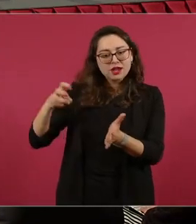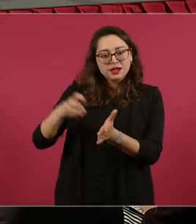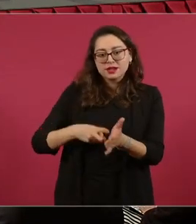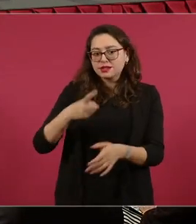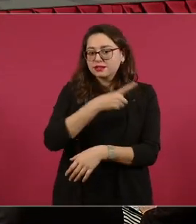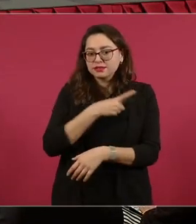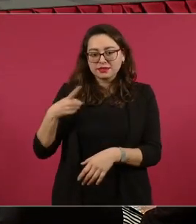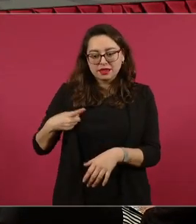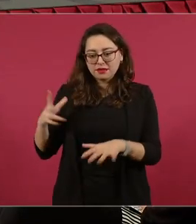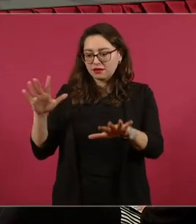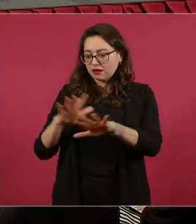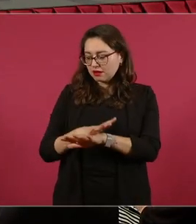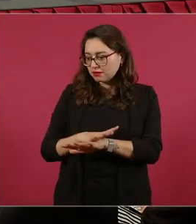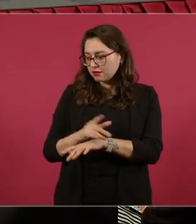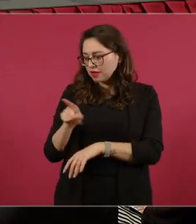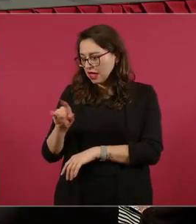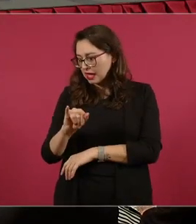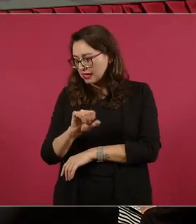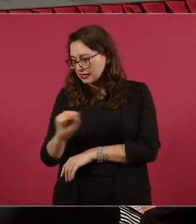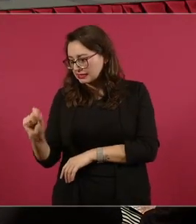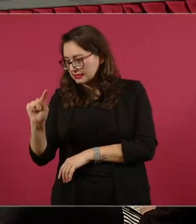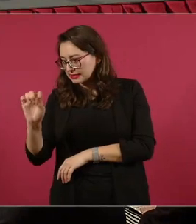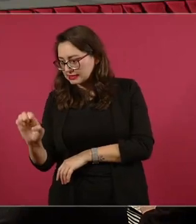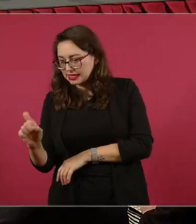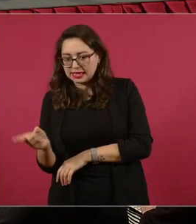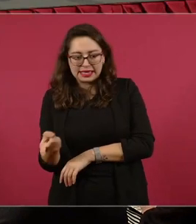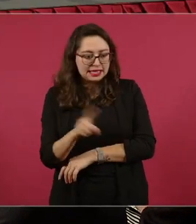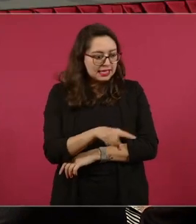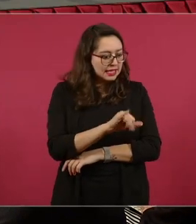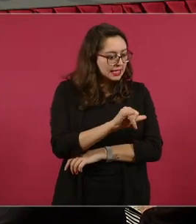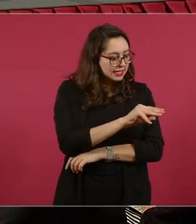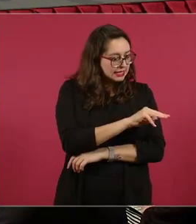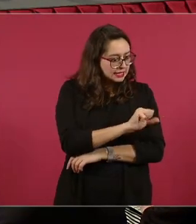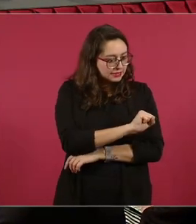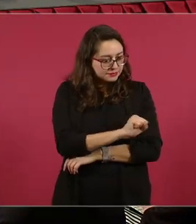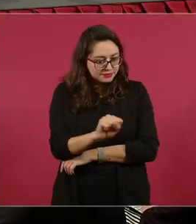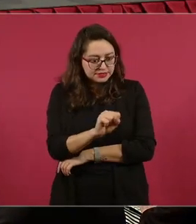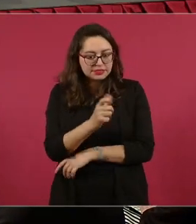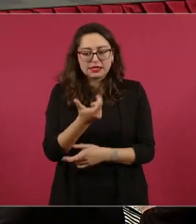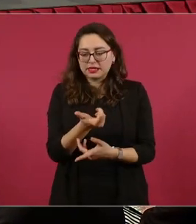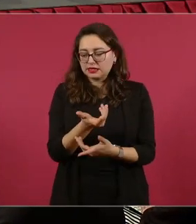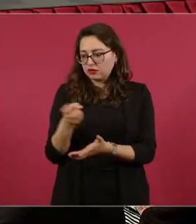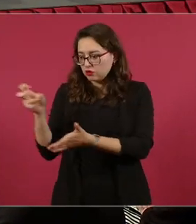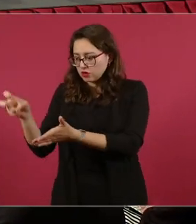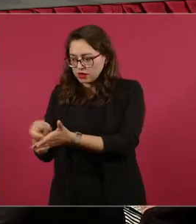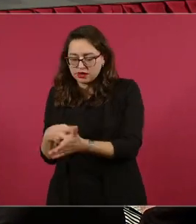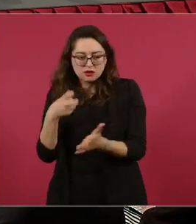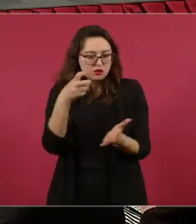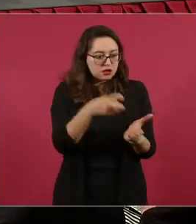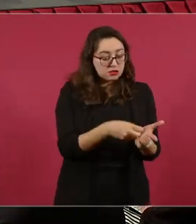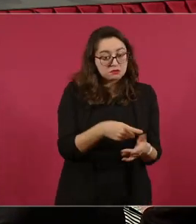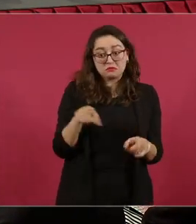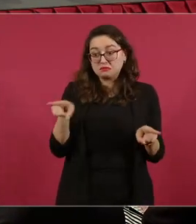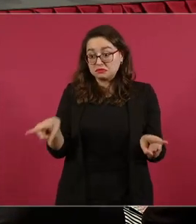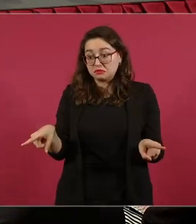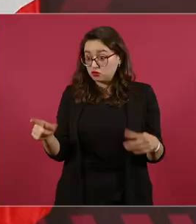Estamos pensando de que vamos a enviar una iniciativa para que el gobierno ayude